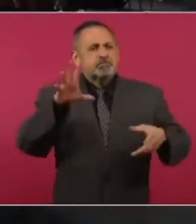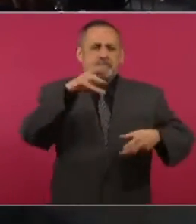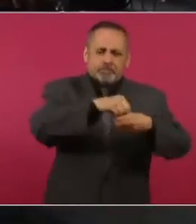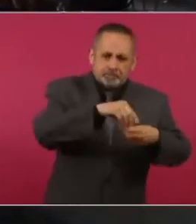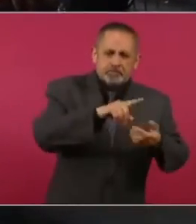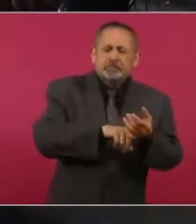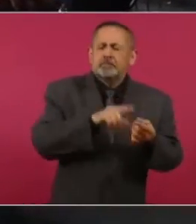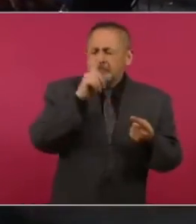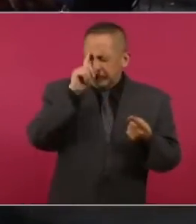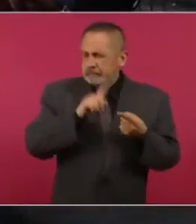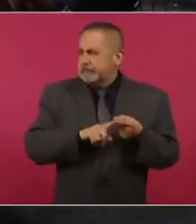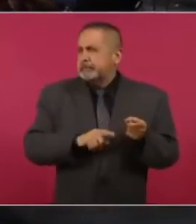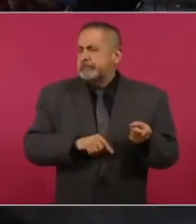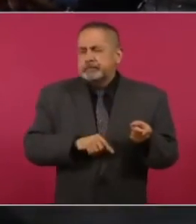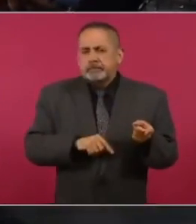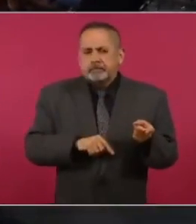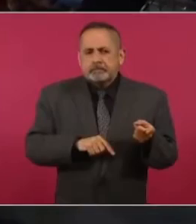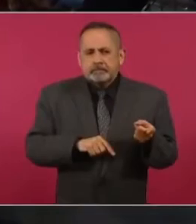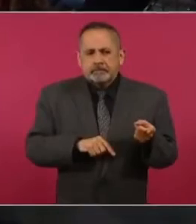creo que